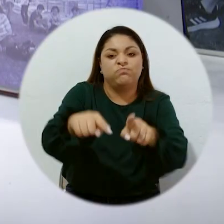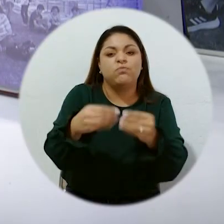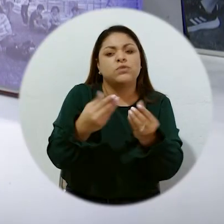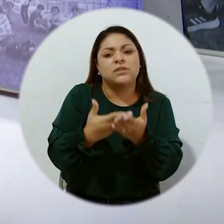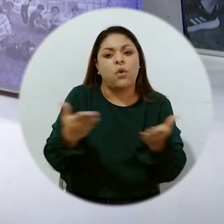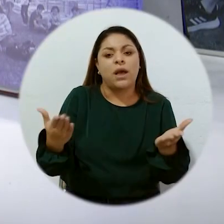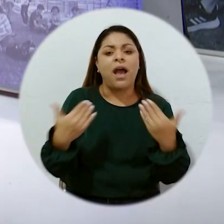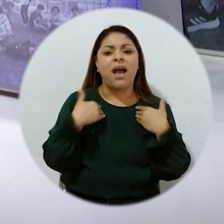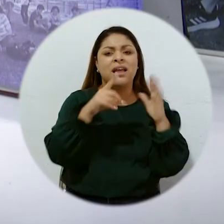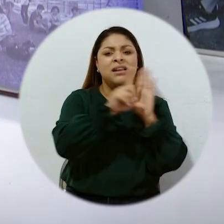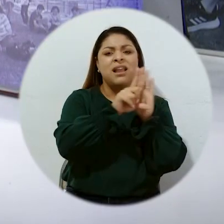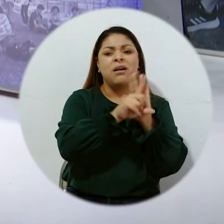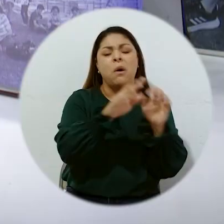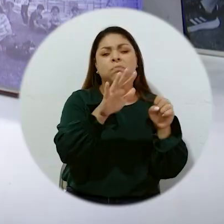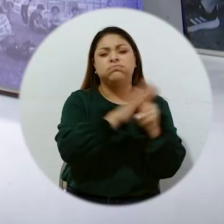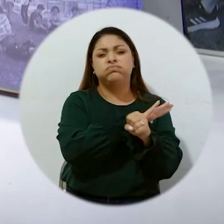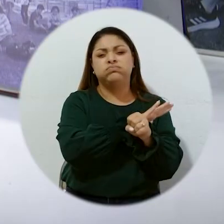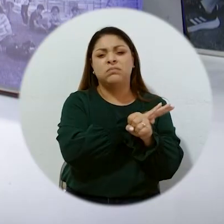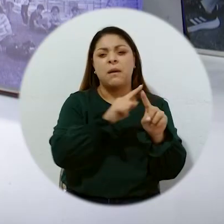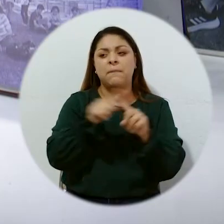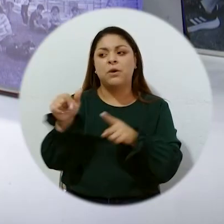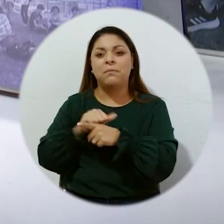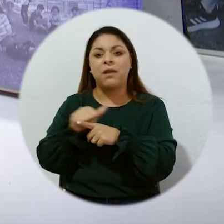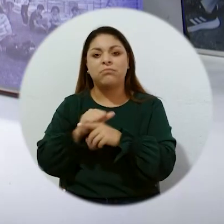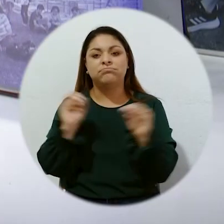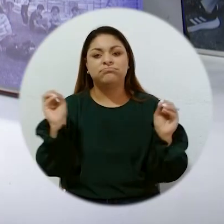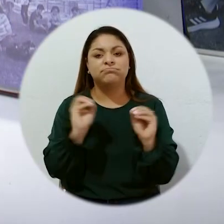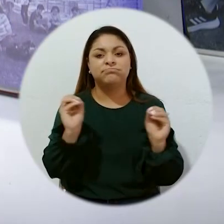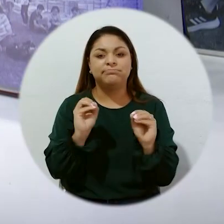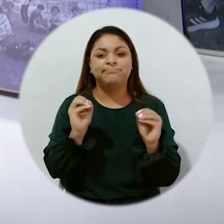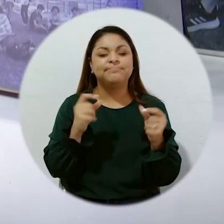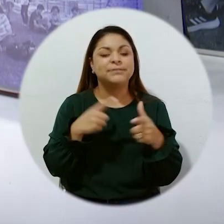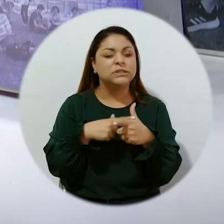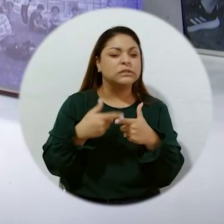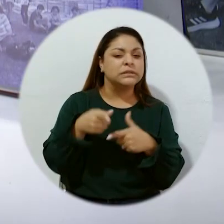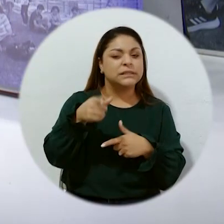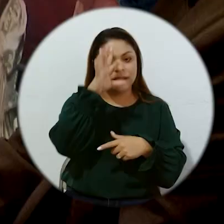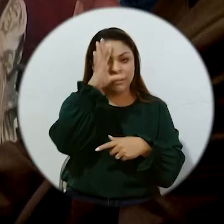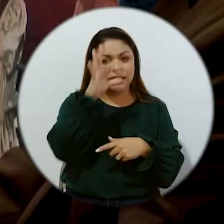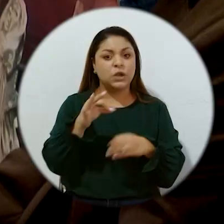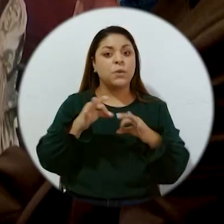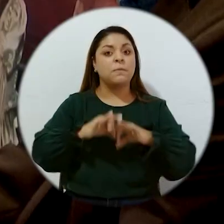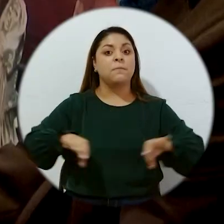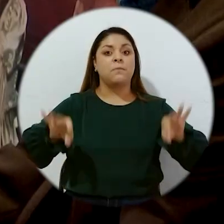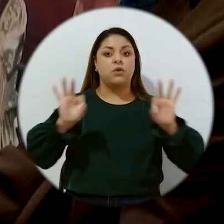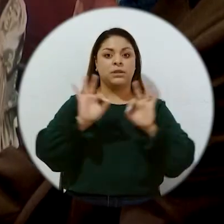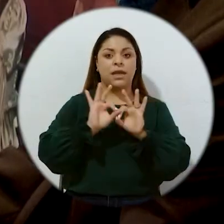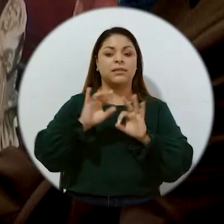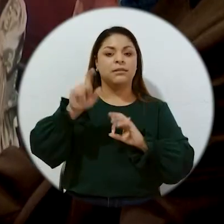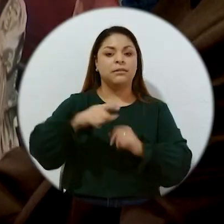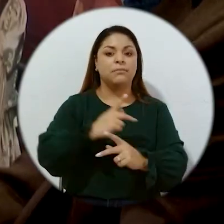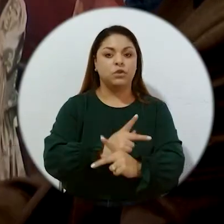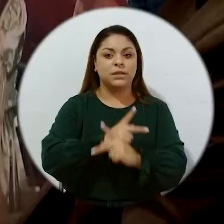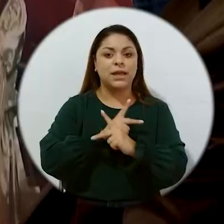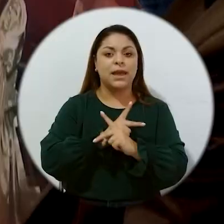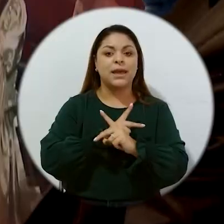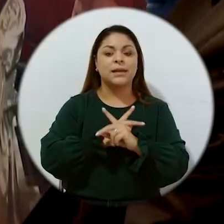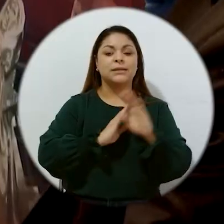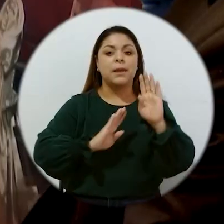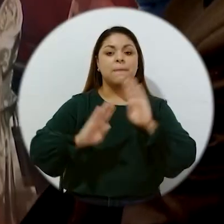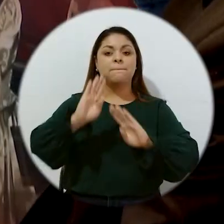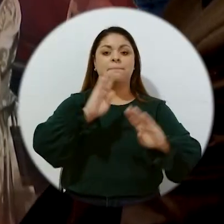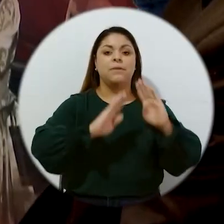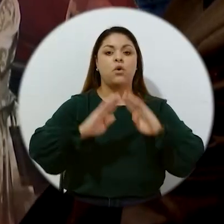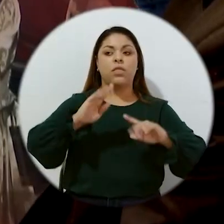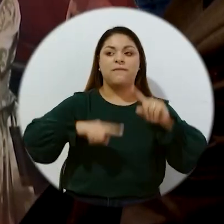leyes y al final no todo se lleva a la práctica. Creo que es importante para proteger la biodiversidad